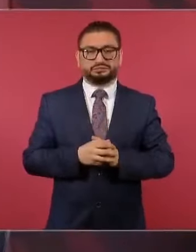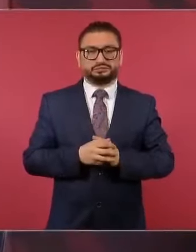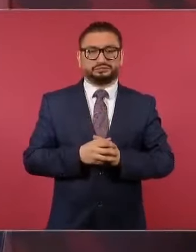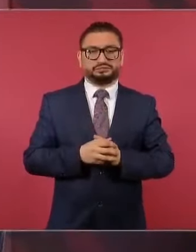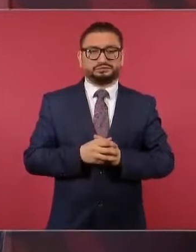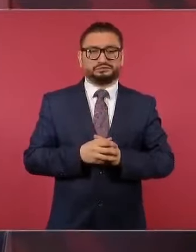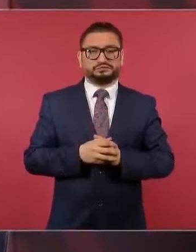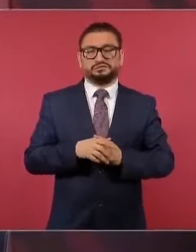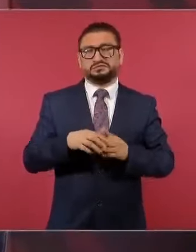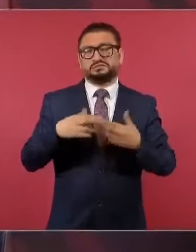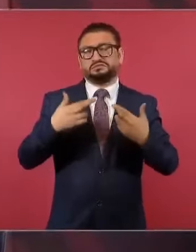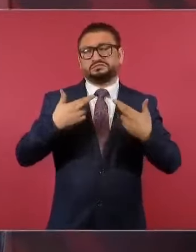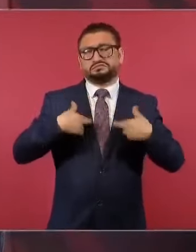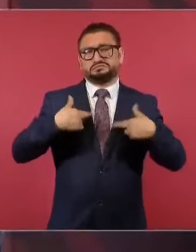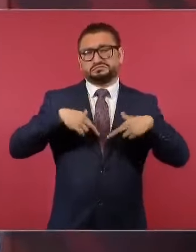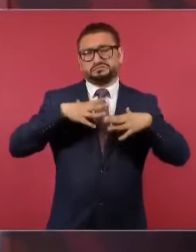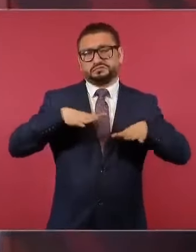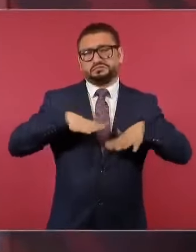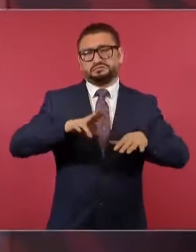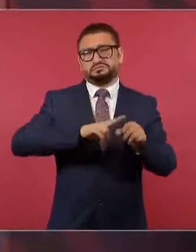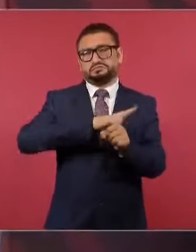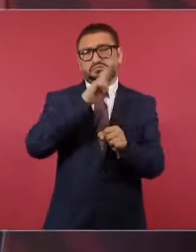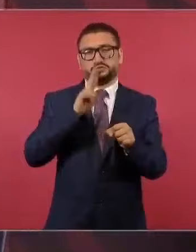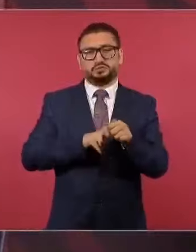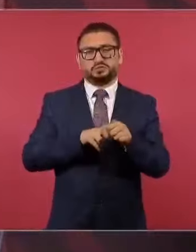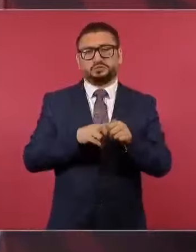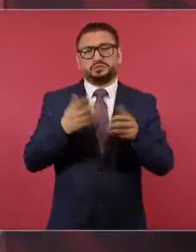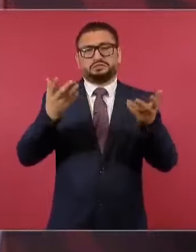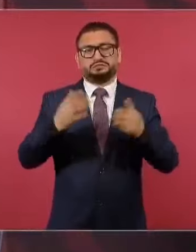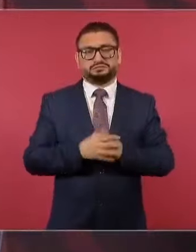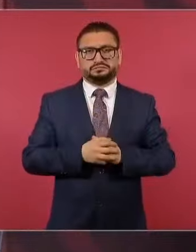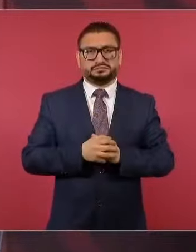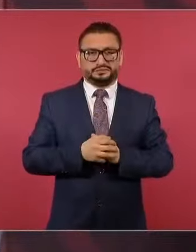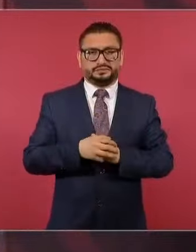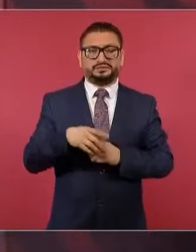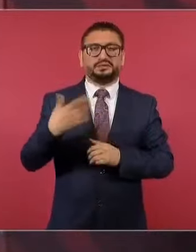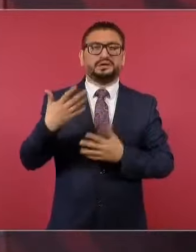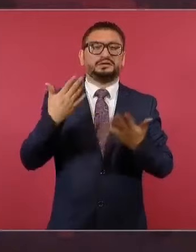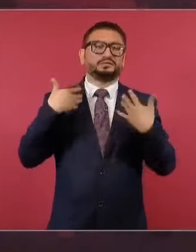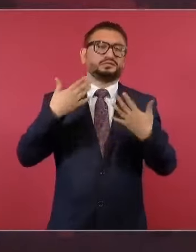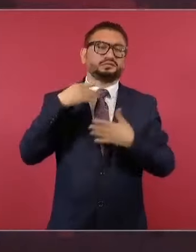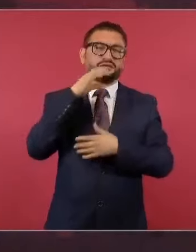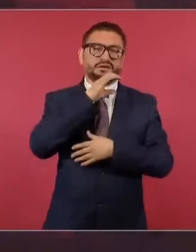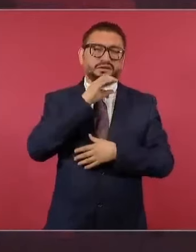ni con la ropa normal. Y además, como hay un poco de calor,